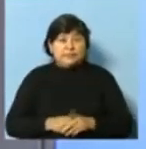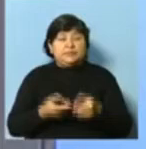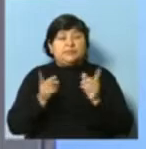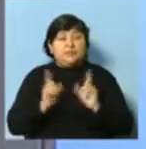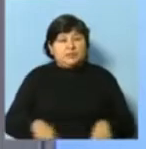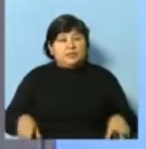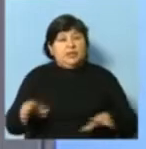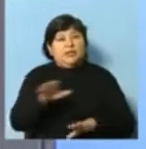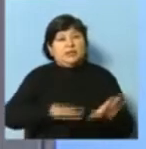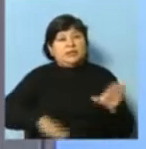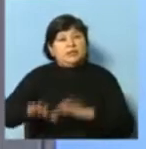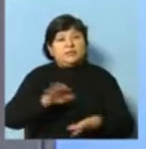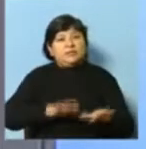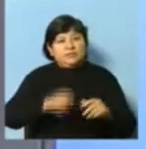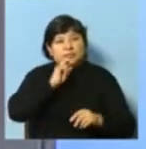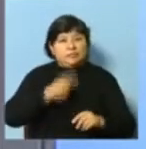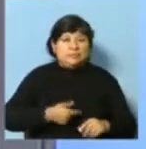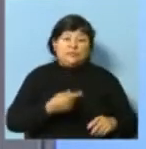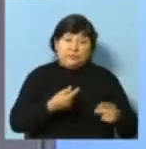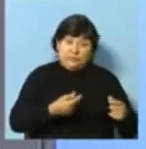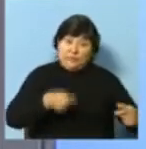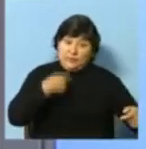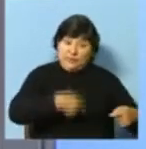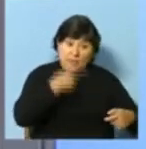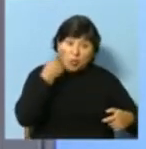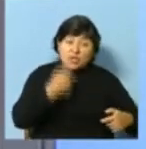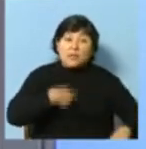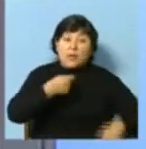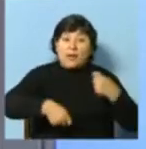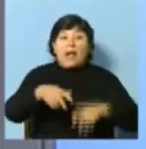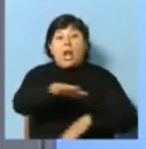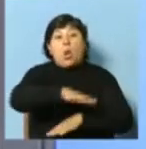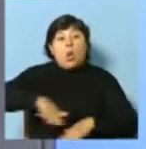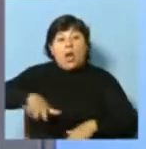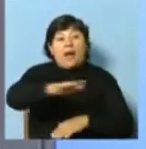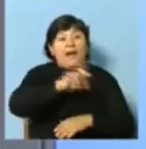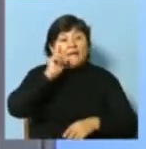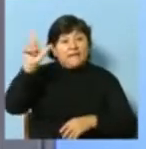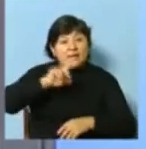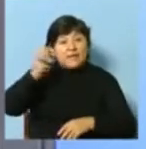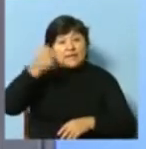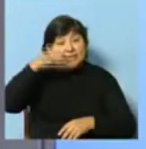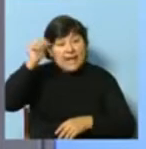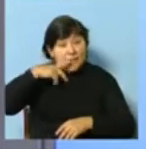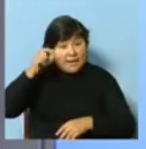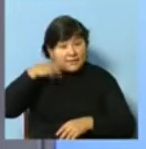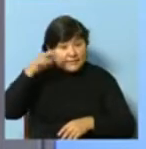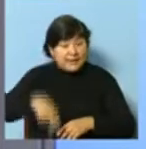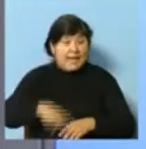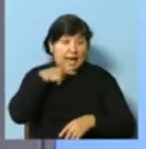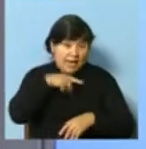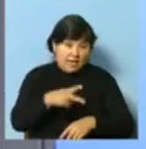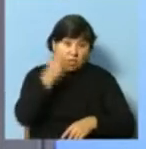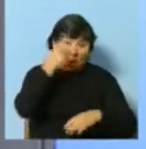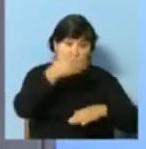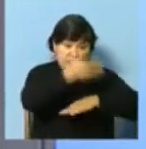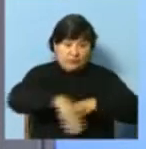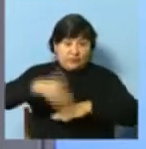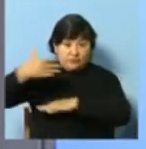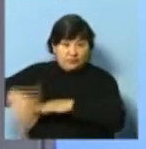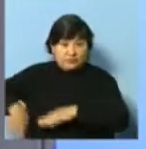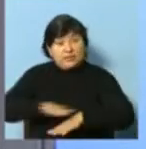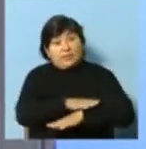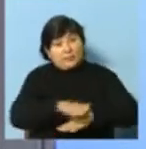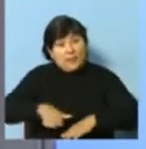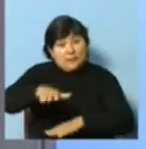obras también con recursos propios en villa san martín donde ya hemos terminado dos cuadras de hormigón en la subida de san